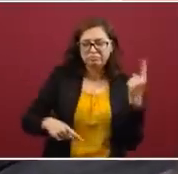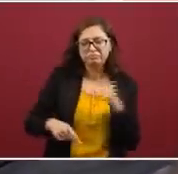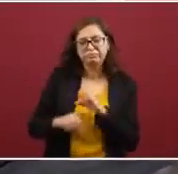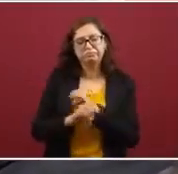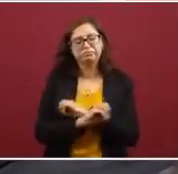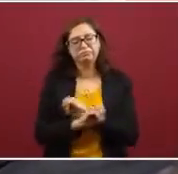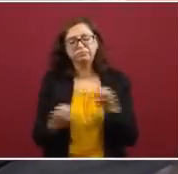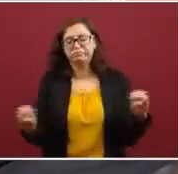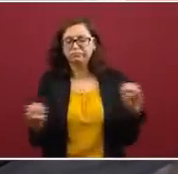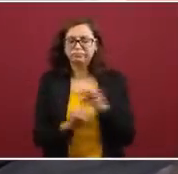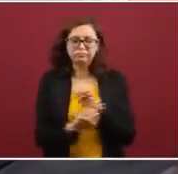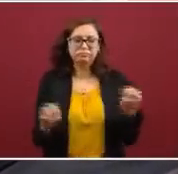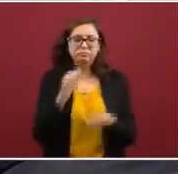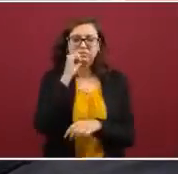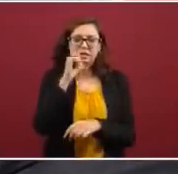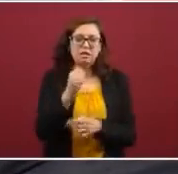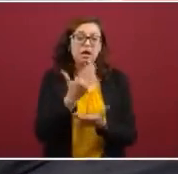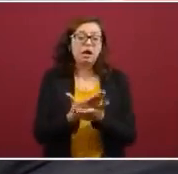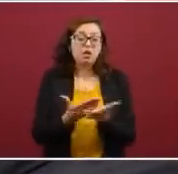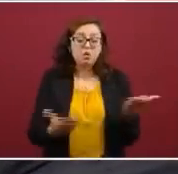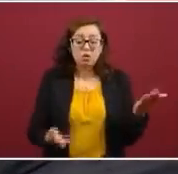Este es un cambio muy importante.